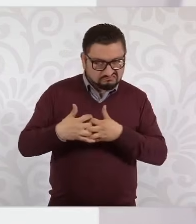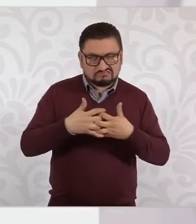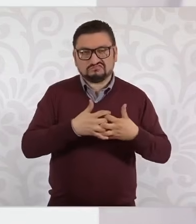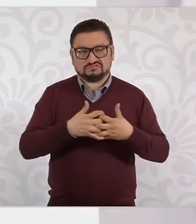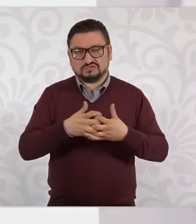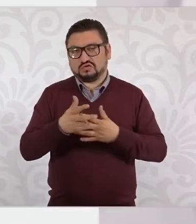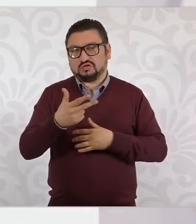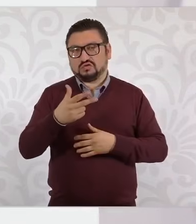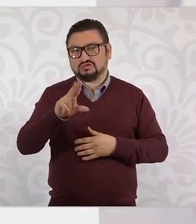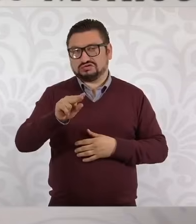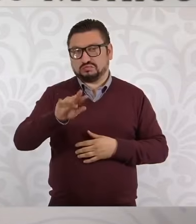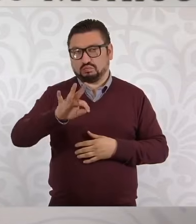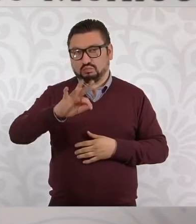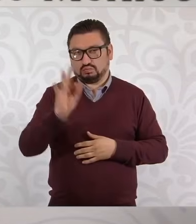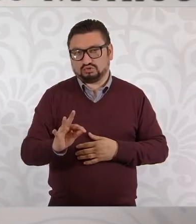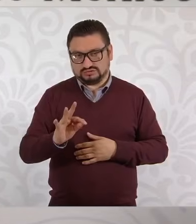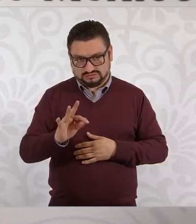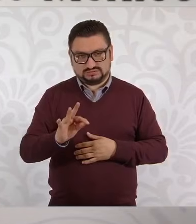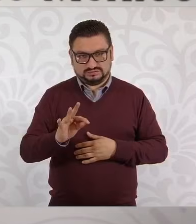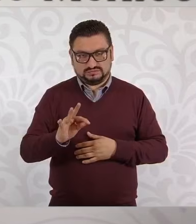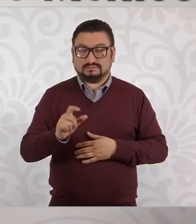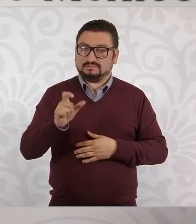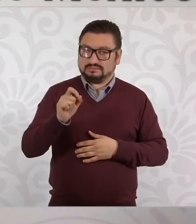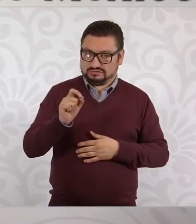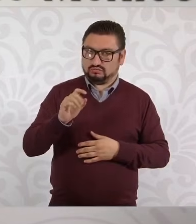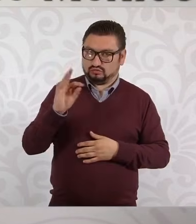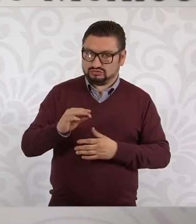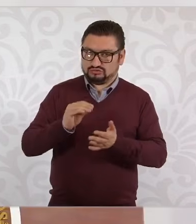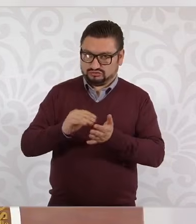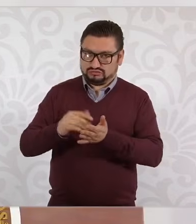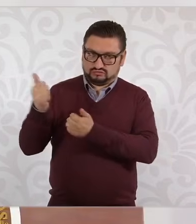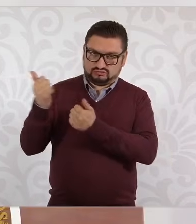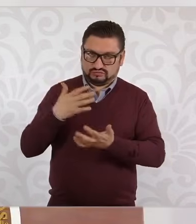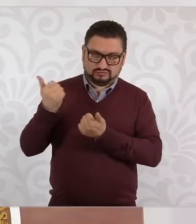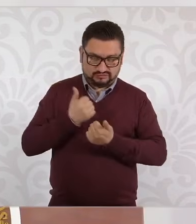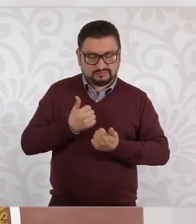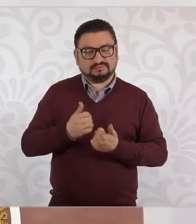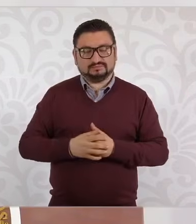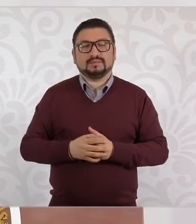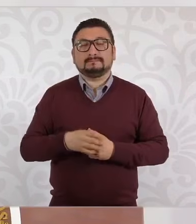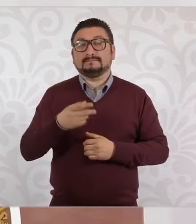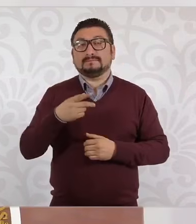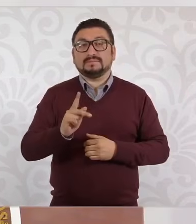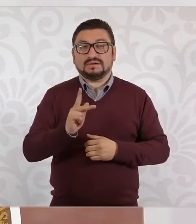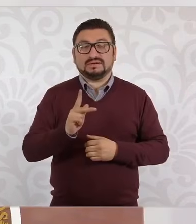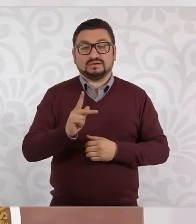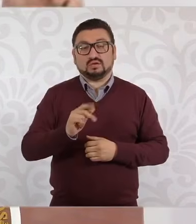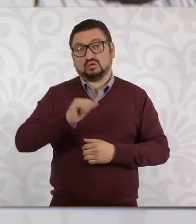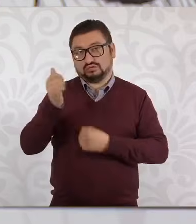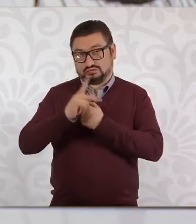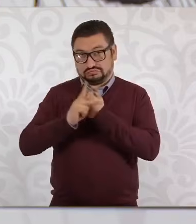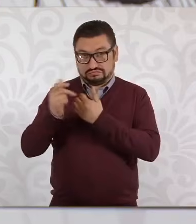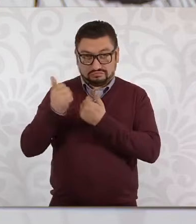en un 80%. Hay 20% que todavía se importa de gasolinas, pero vamos